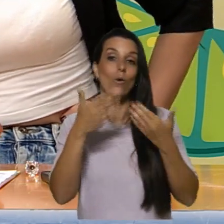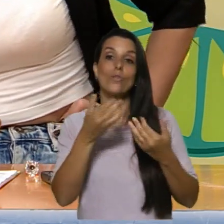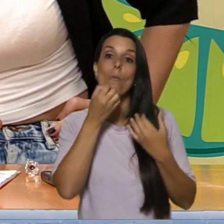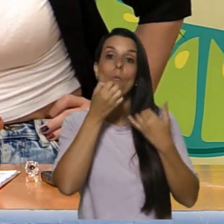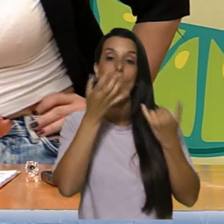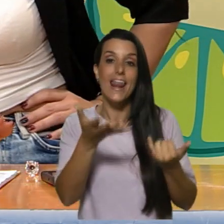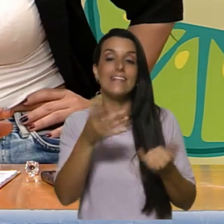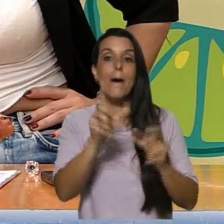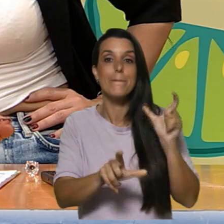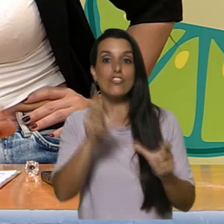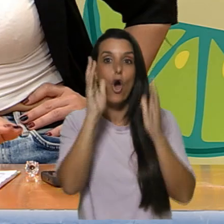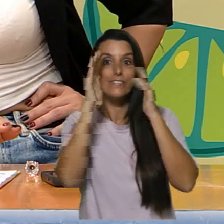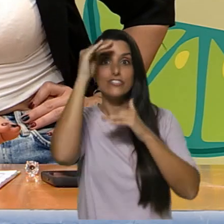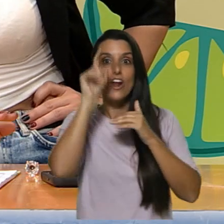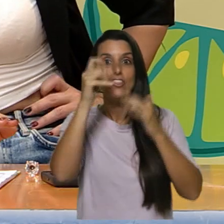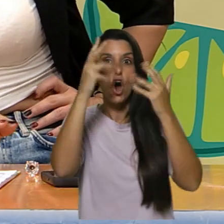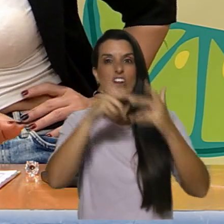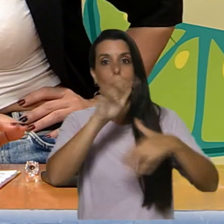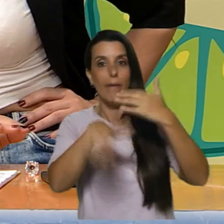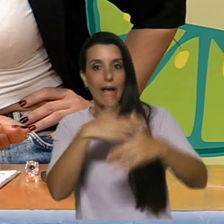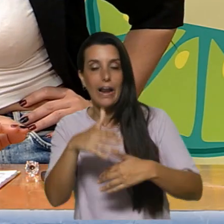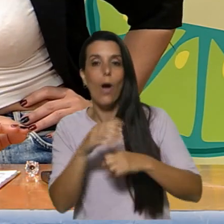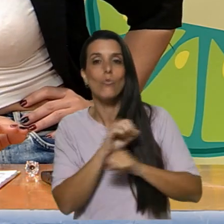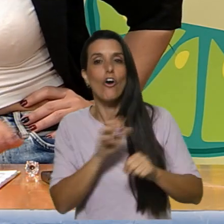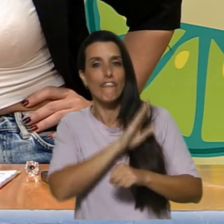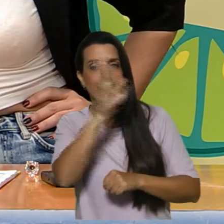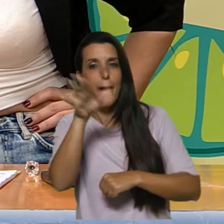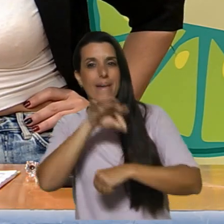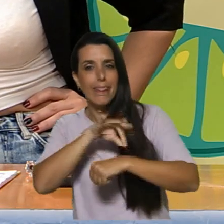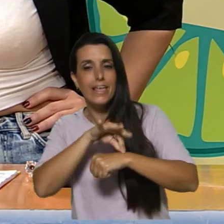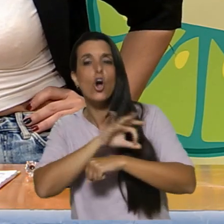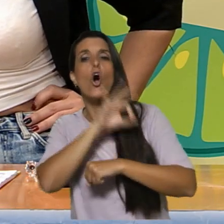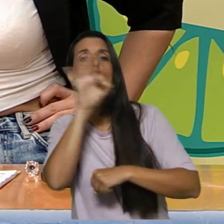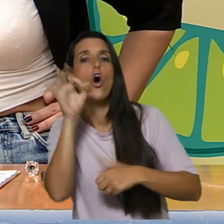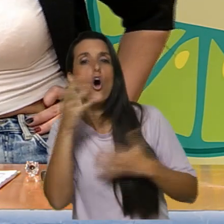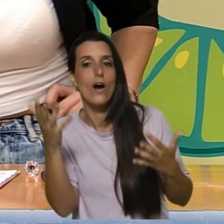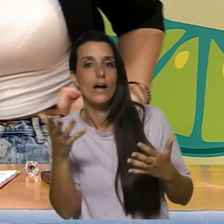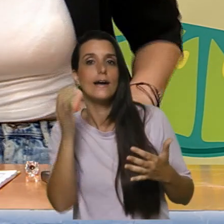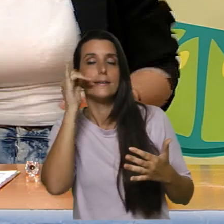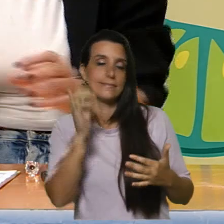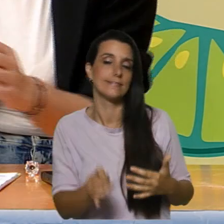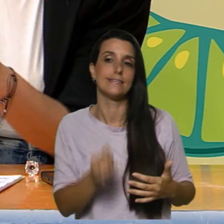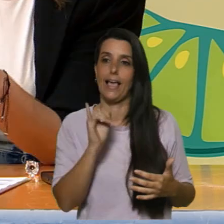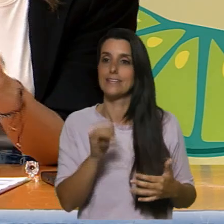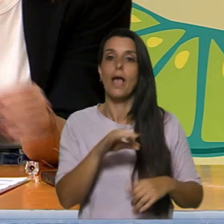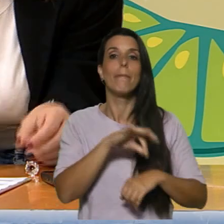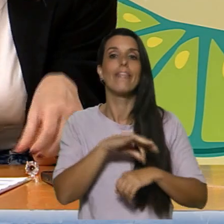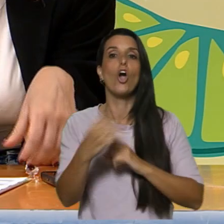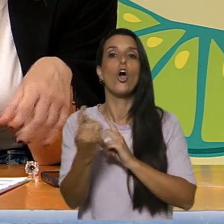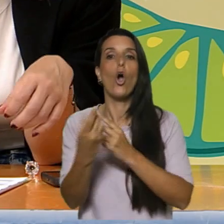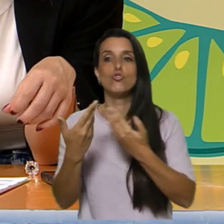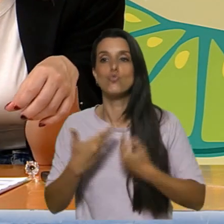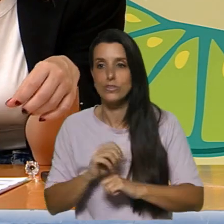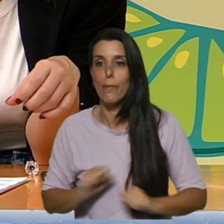a quienes esté obsesionado por el orden o el desorden, ¿le hace el pase al especialista o alguien está necesitando? Sí, estoy recibiendo las